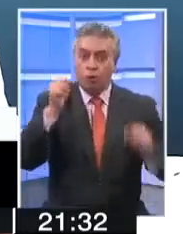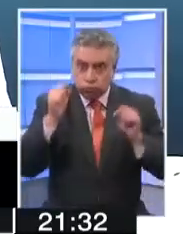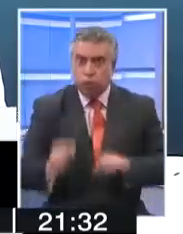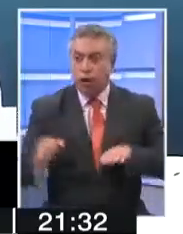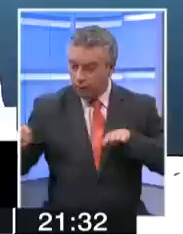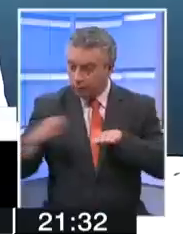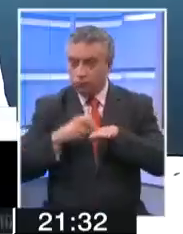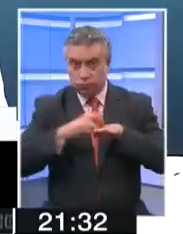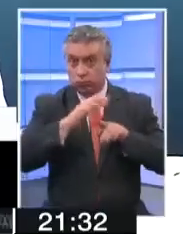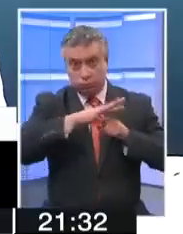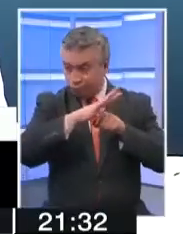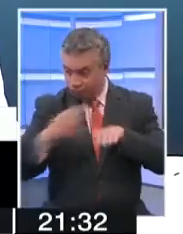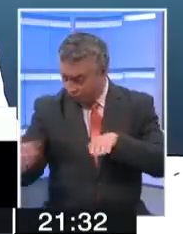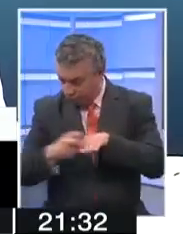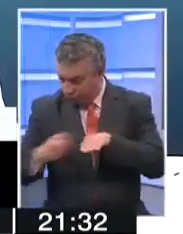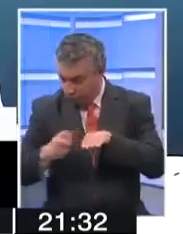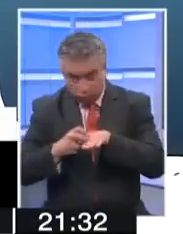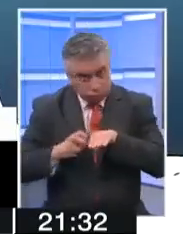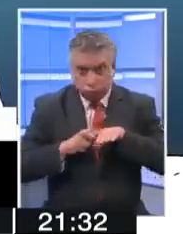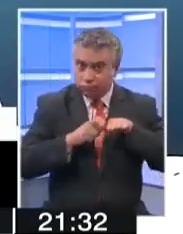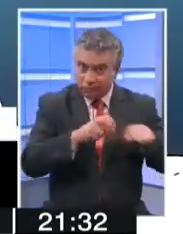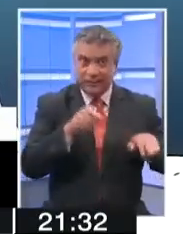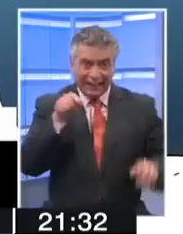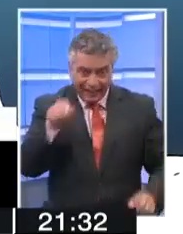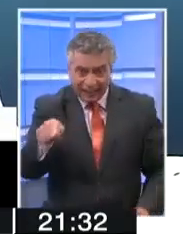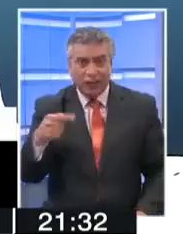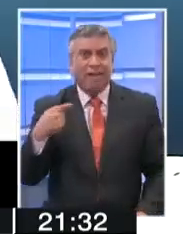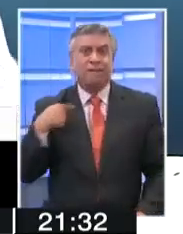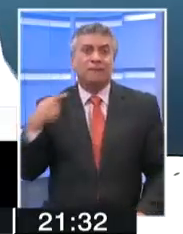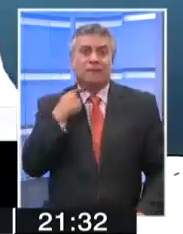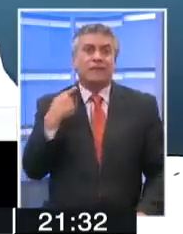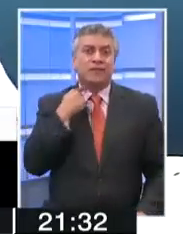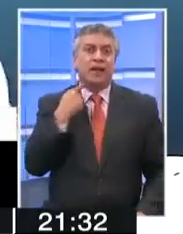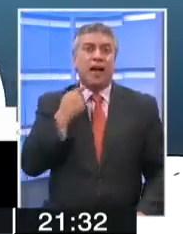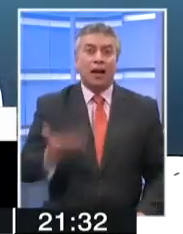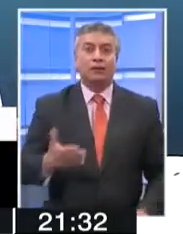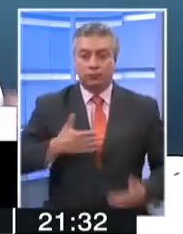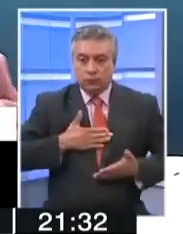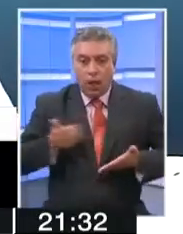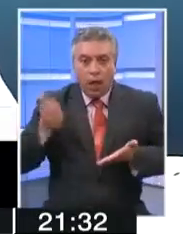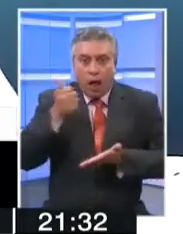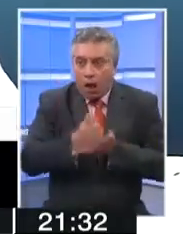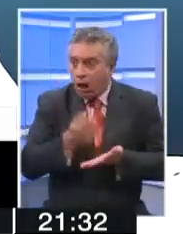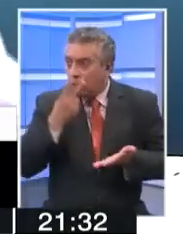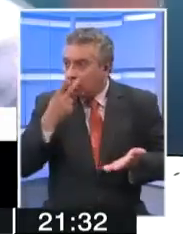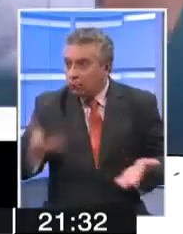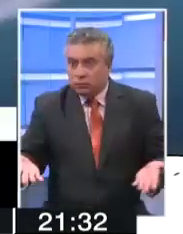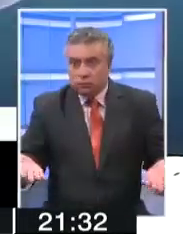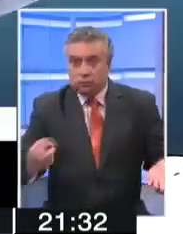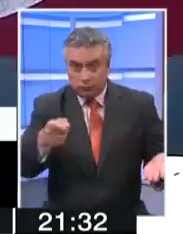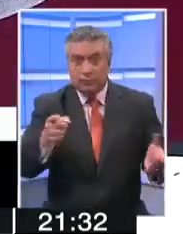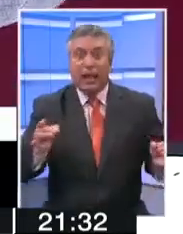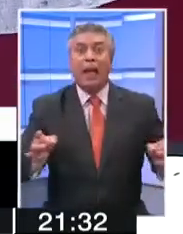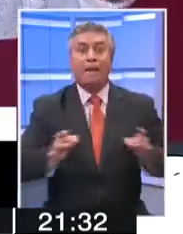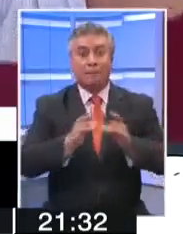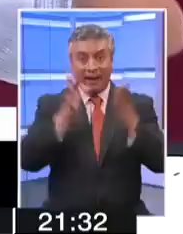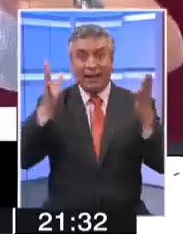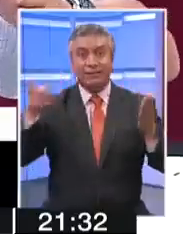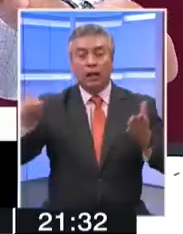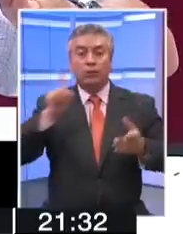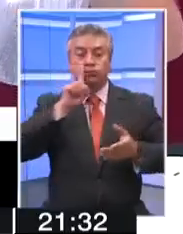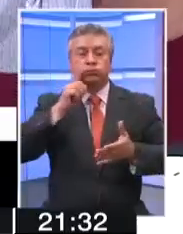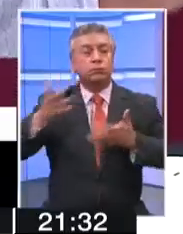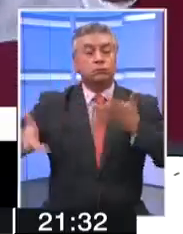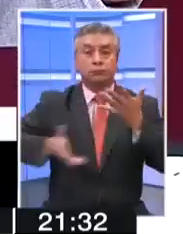en sus helicópteros. Eso es lo que están fallando. Y mientras nosotros los alcaldes vemos como hoy día incluso hay una emergencia sanitaria porque se están